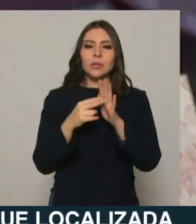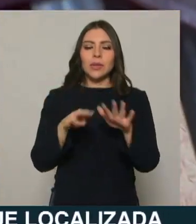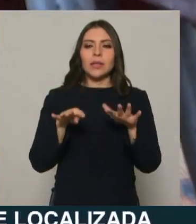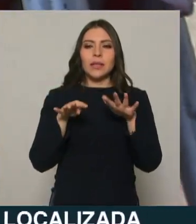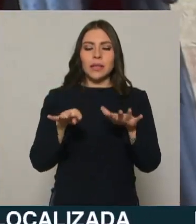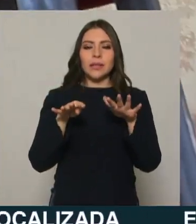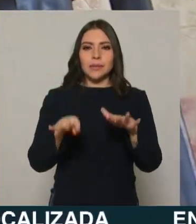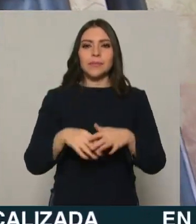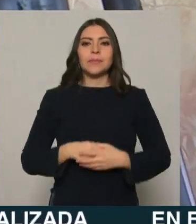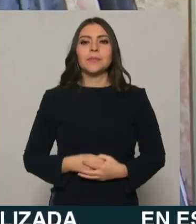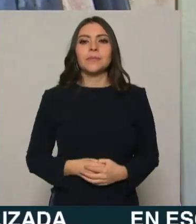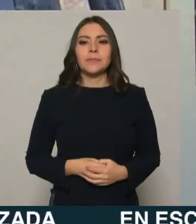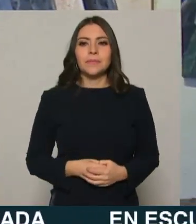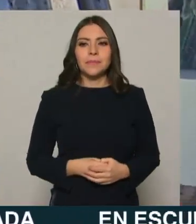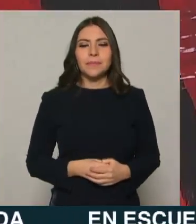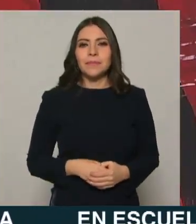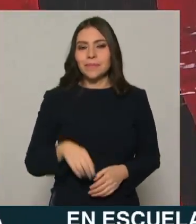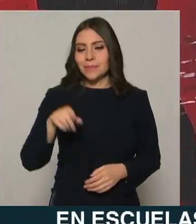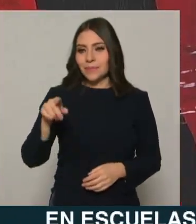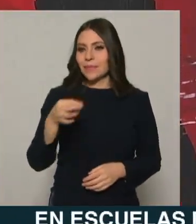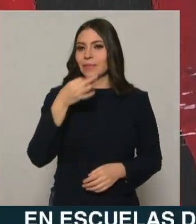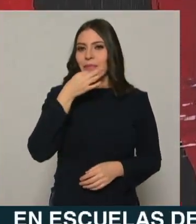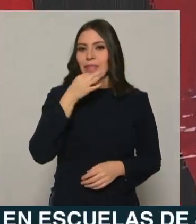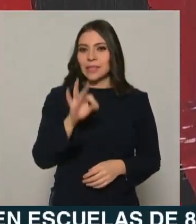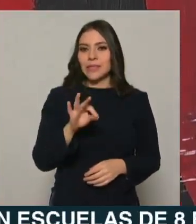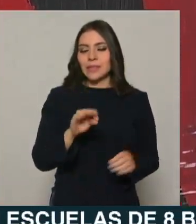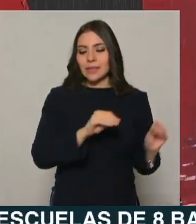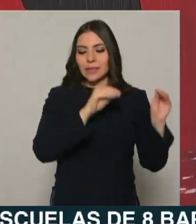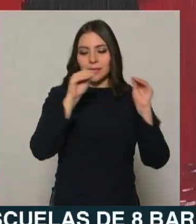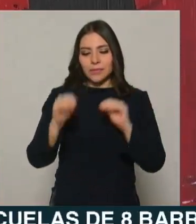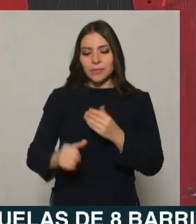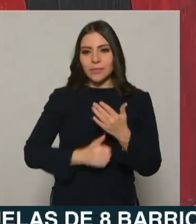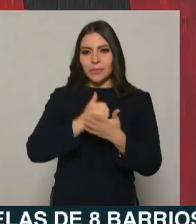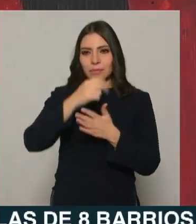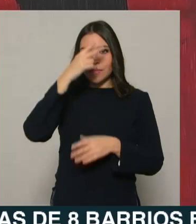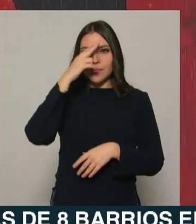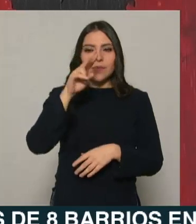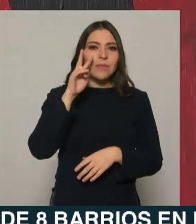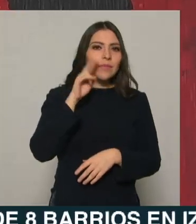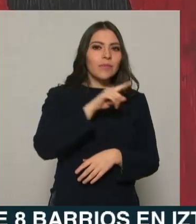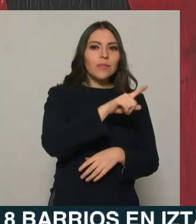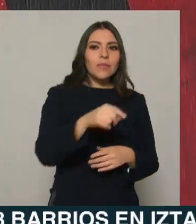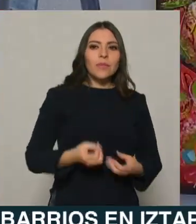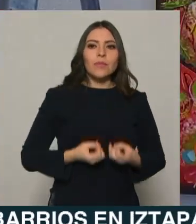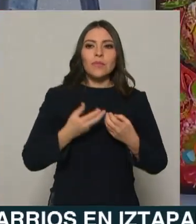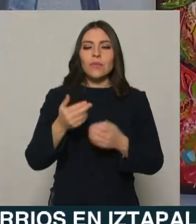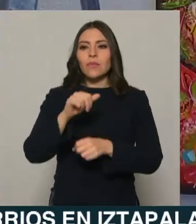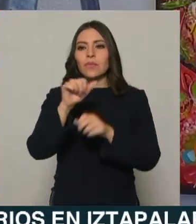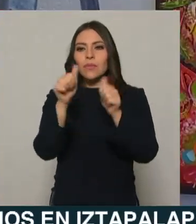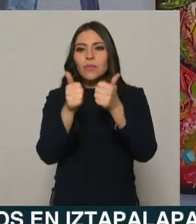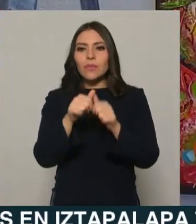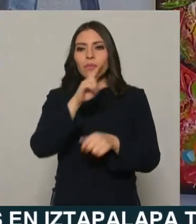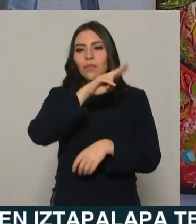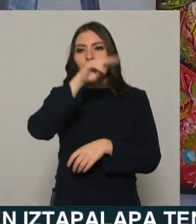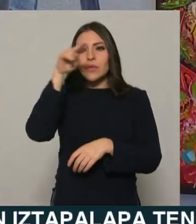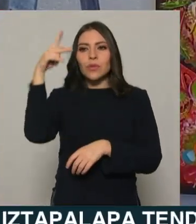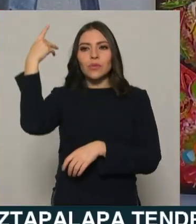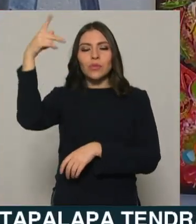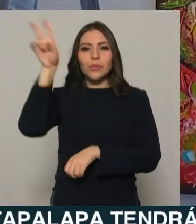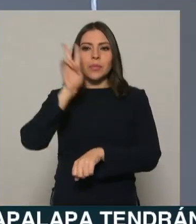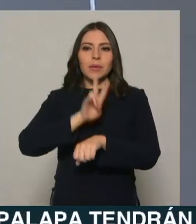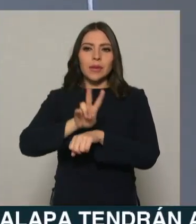El Festival Macundales llega a la Ciudad de México con el objetivo de dar a conocer el talento creativo venezolano. Desean agradecer